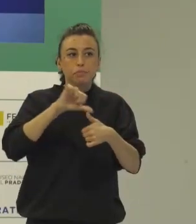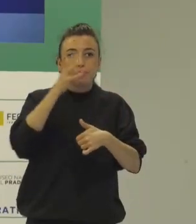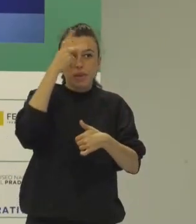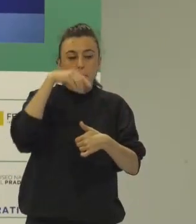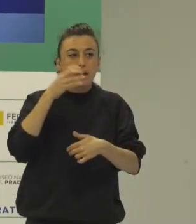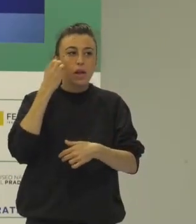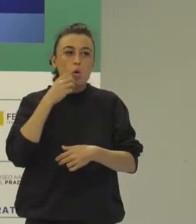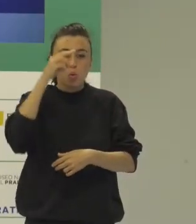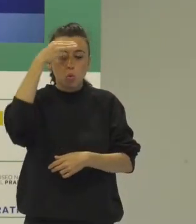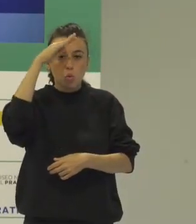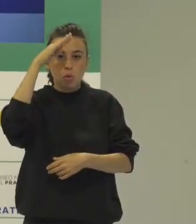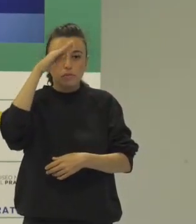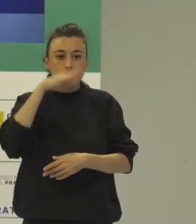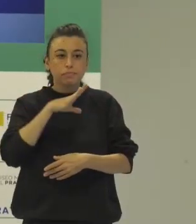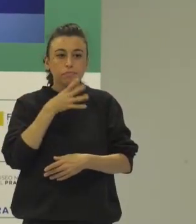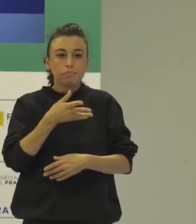franja